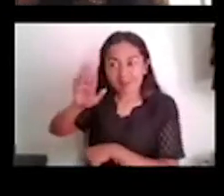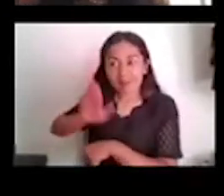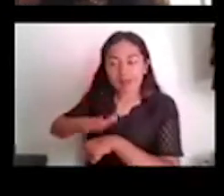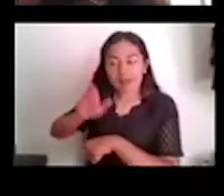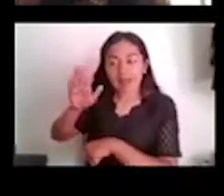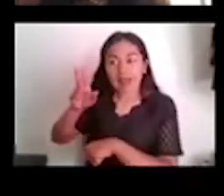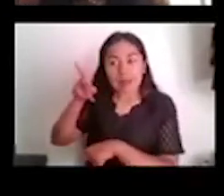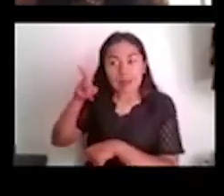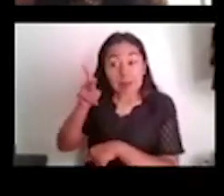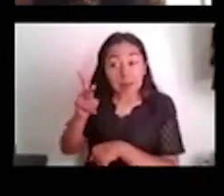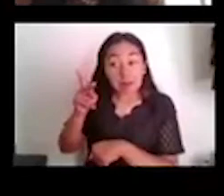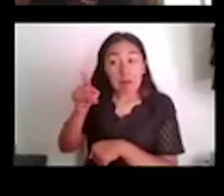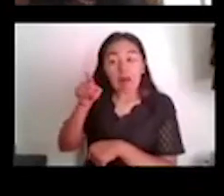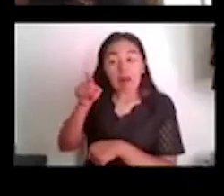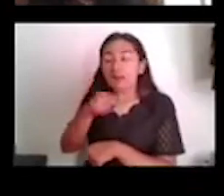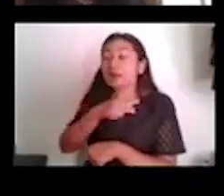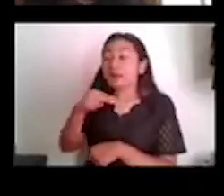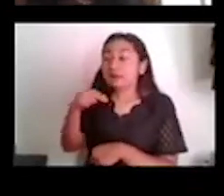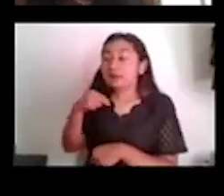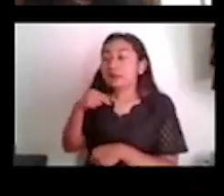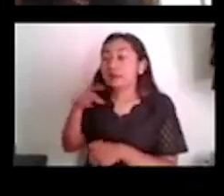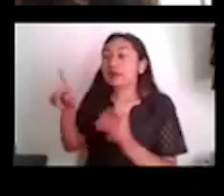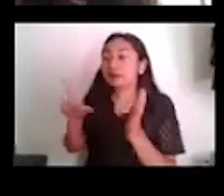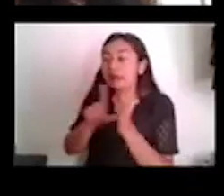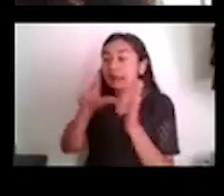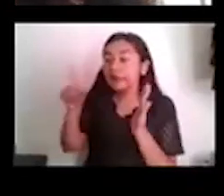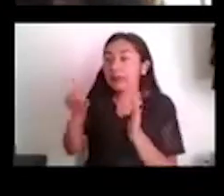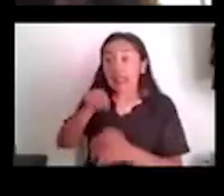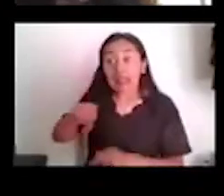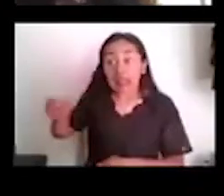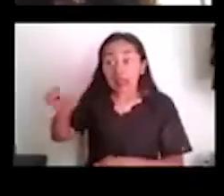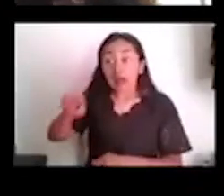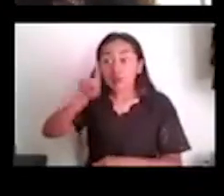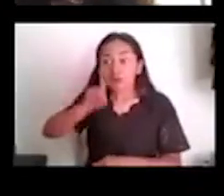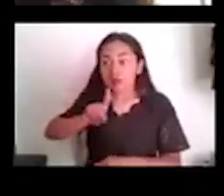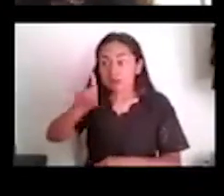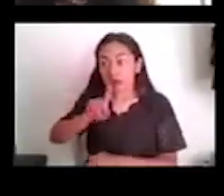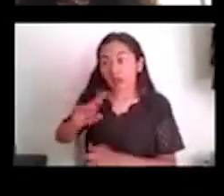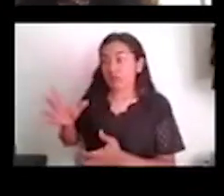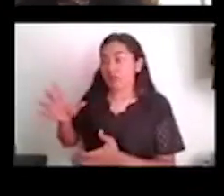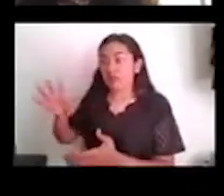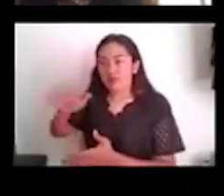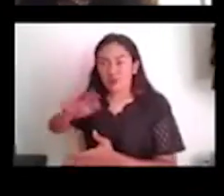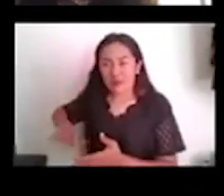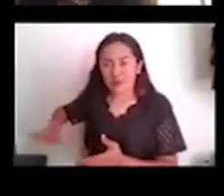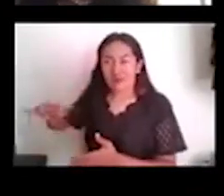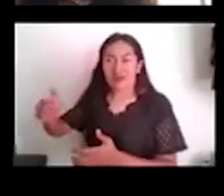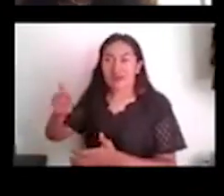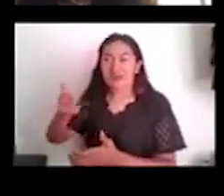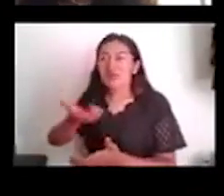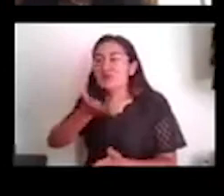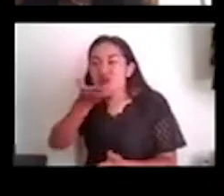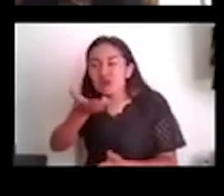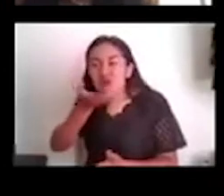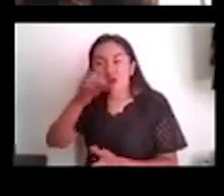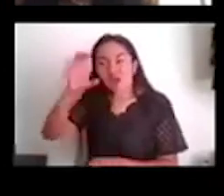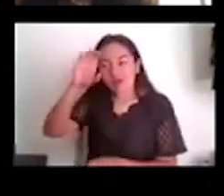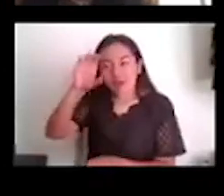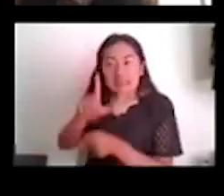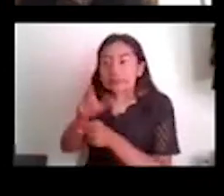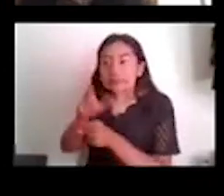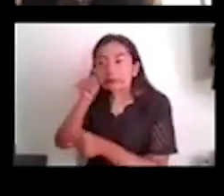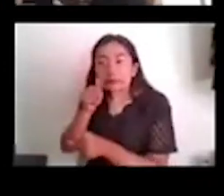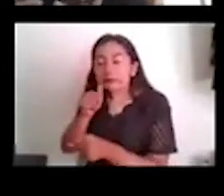mujeres también se comprometían con su sociedad, con su cultura, con sus tradiciones, digamos. Ellas también están